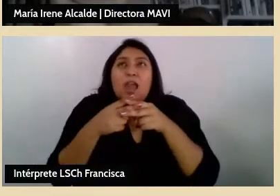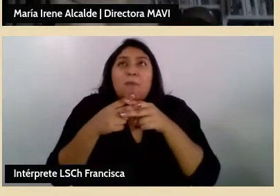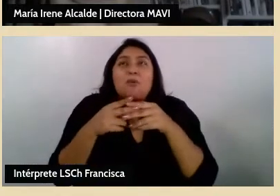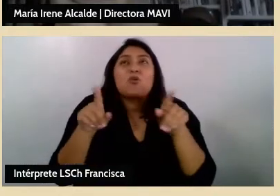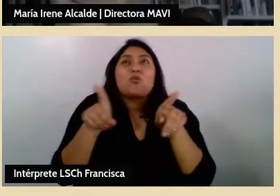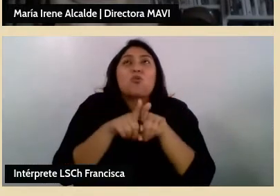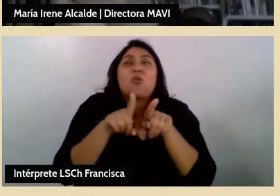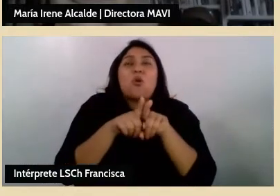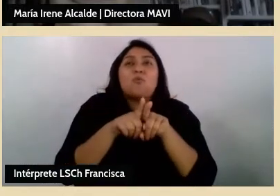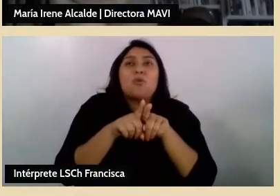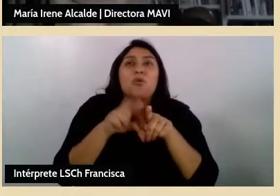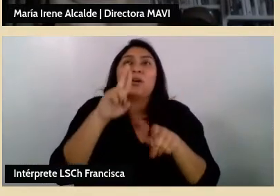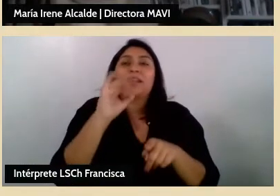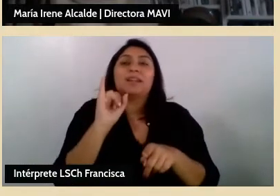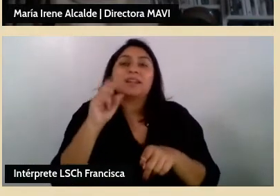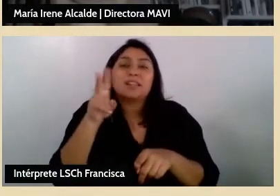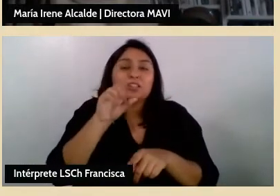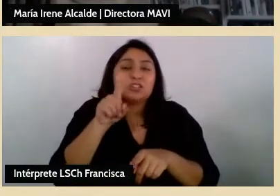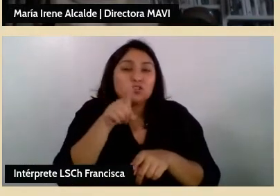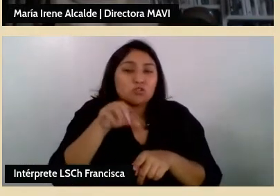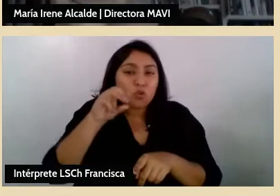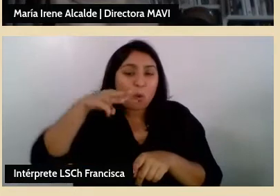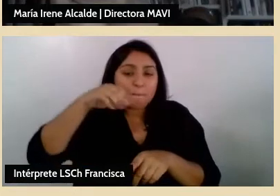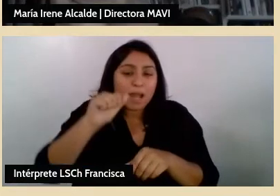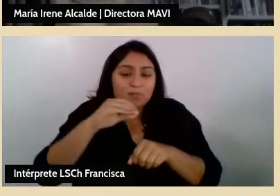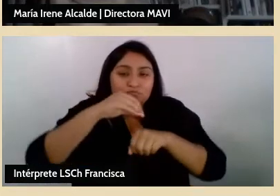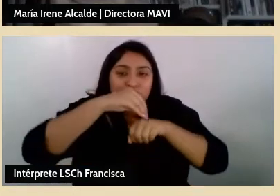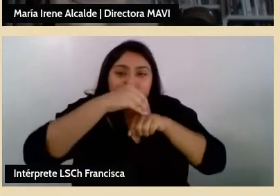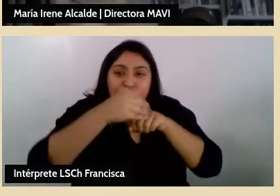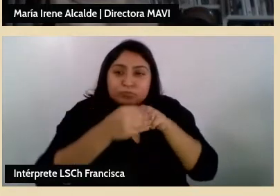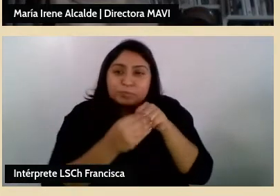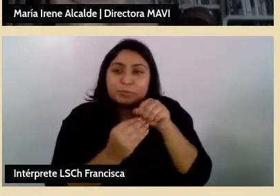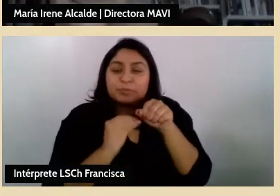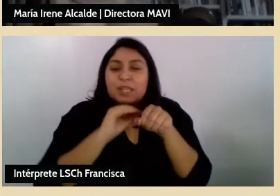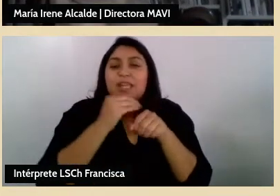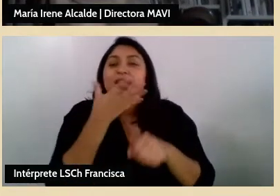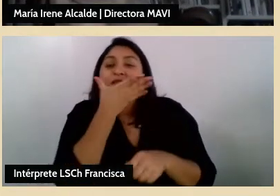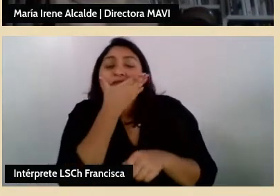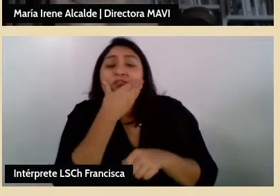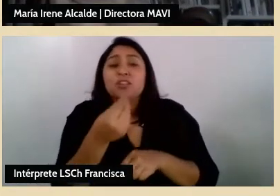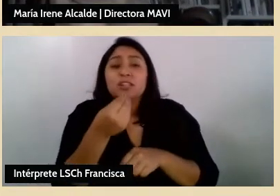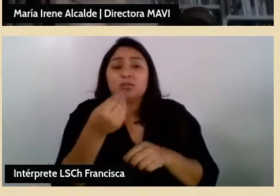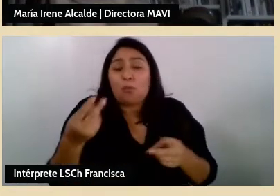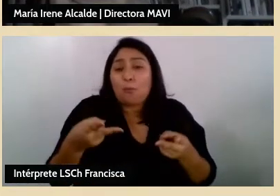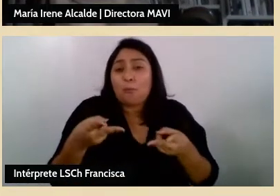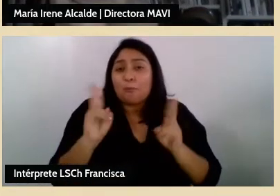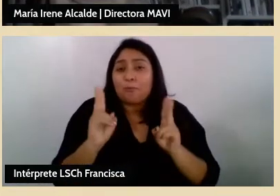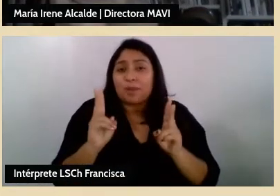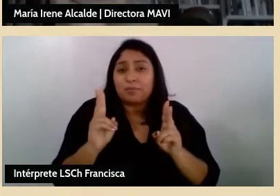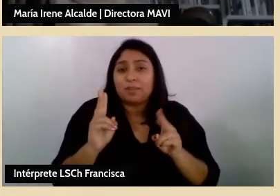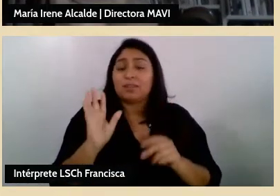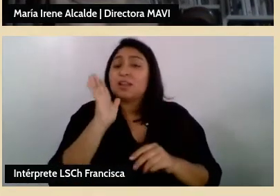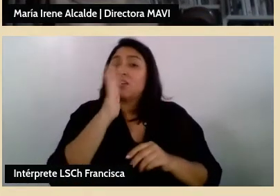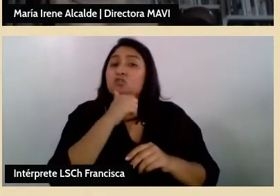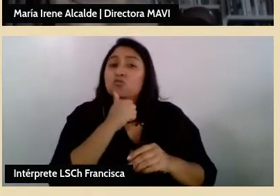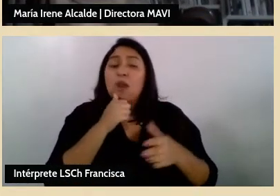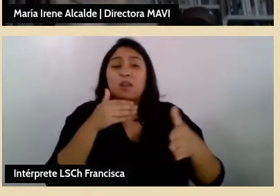de rizoma, y que eso también es muy bonito porque permite, no hay un límite